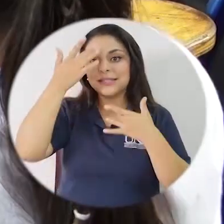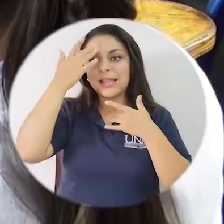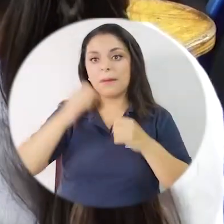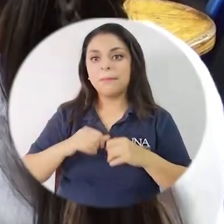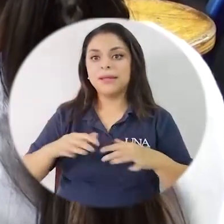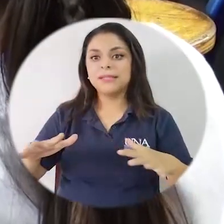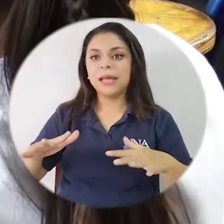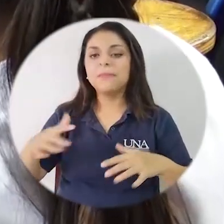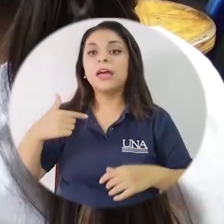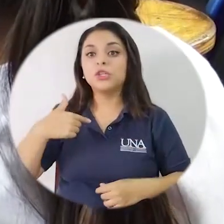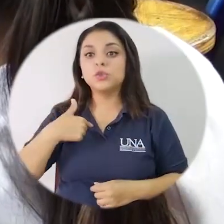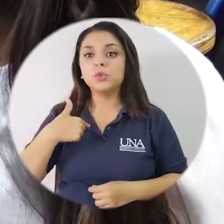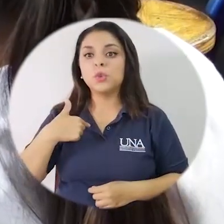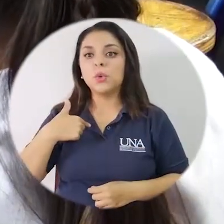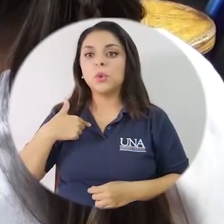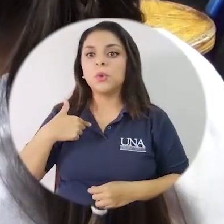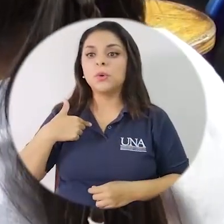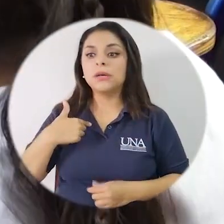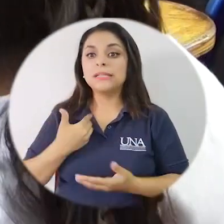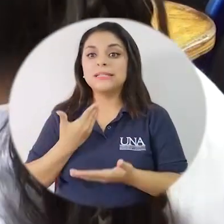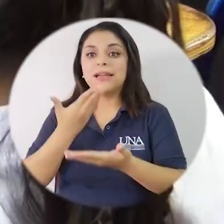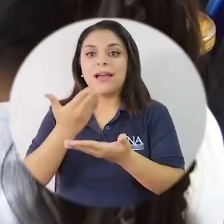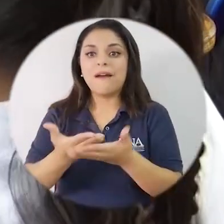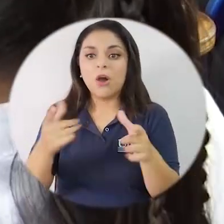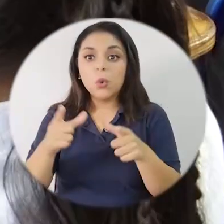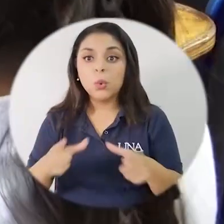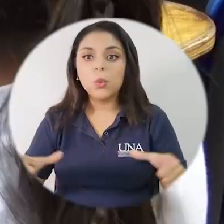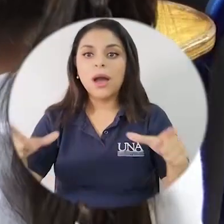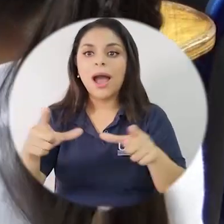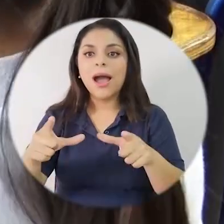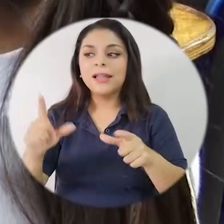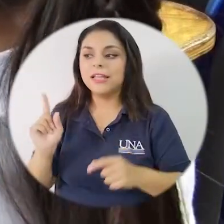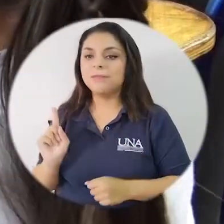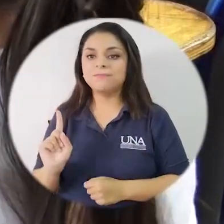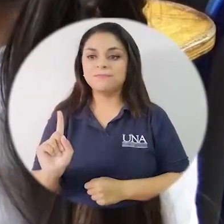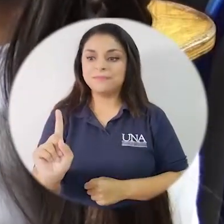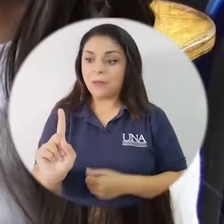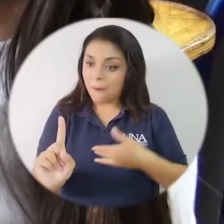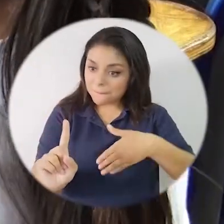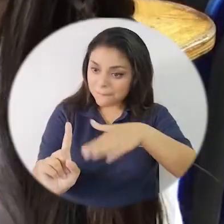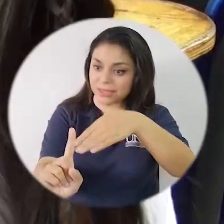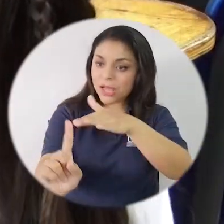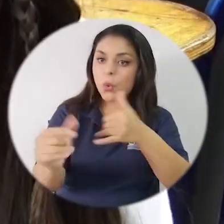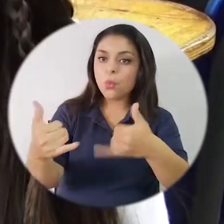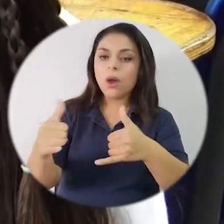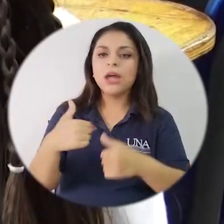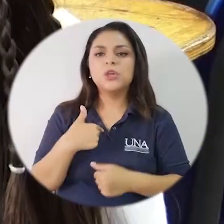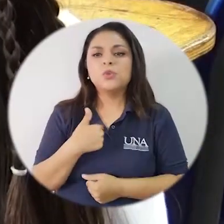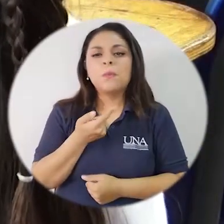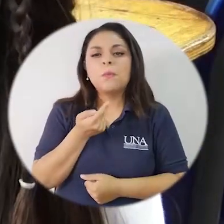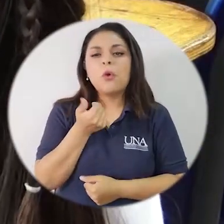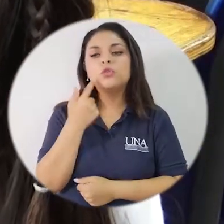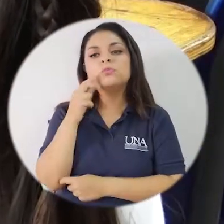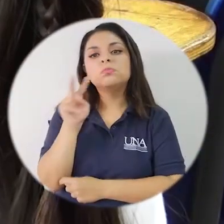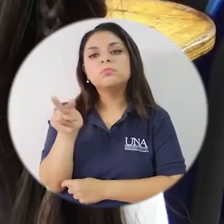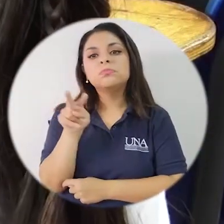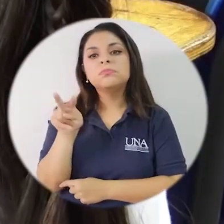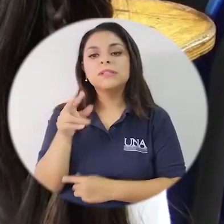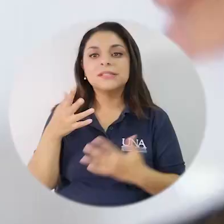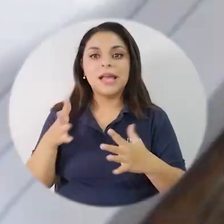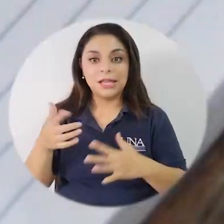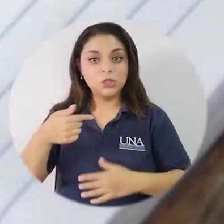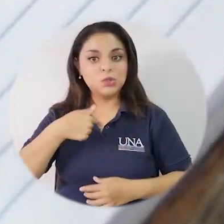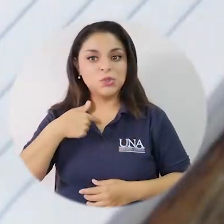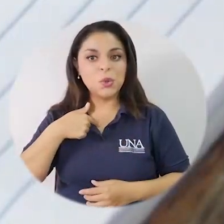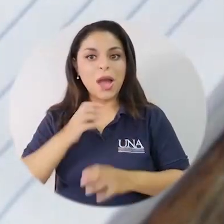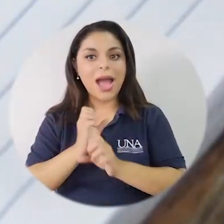lugar y que el ambiente y que ella jugara y yo me involucraba poco. Ese era el rol que yo estaba